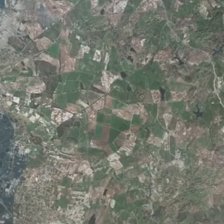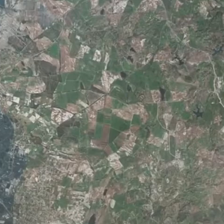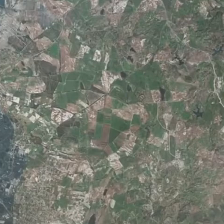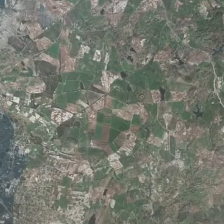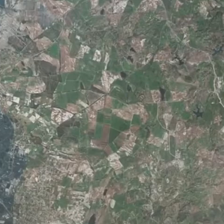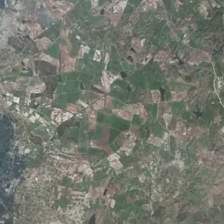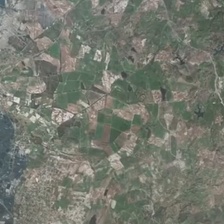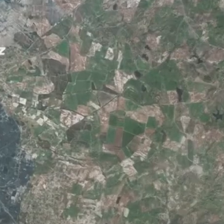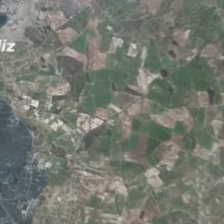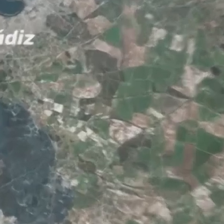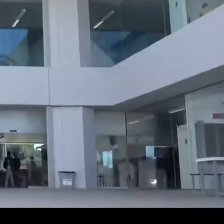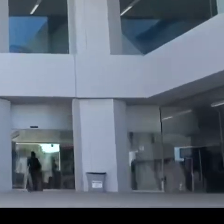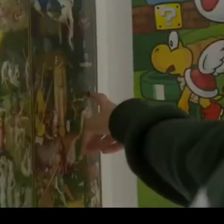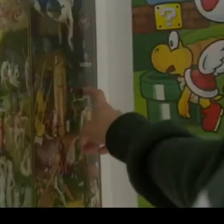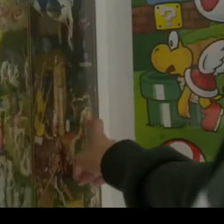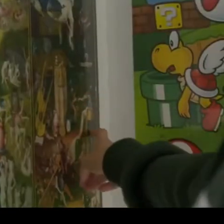Música